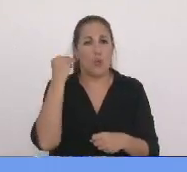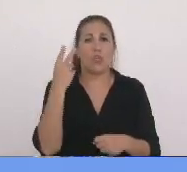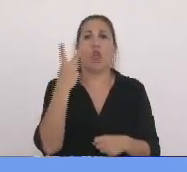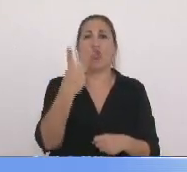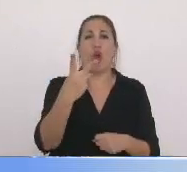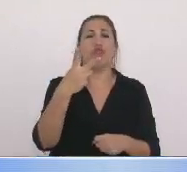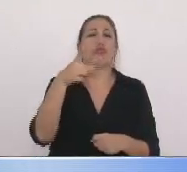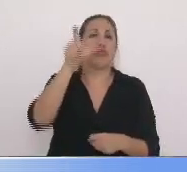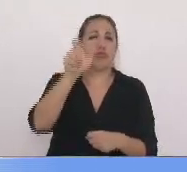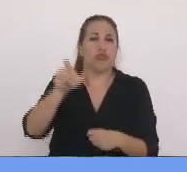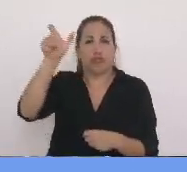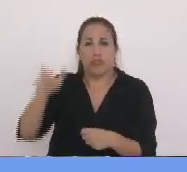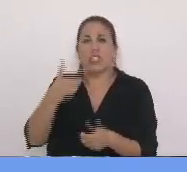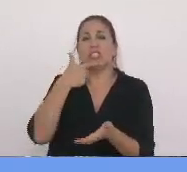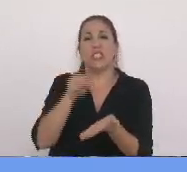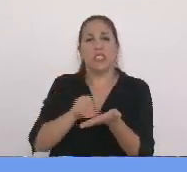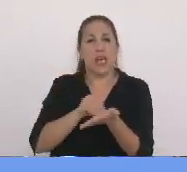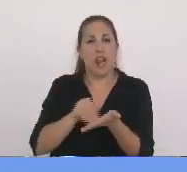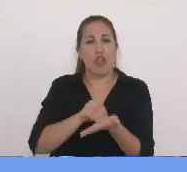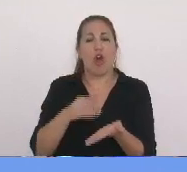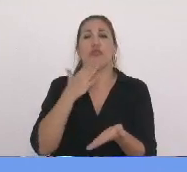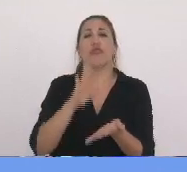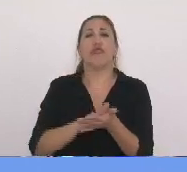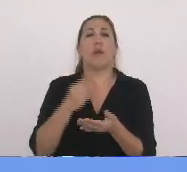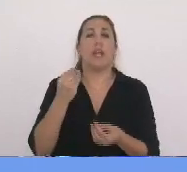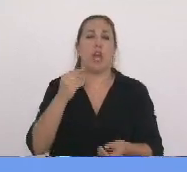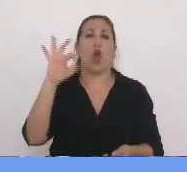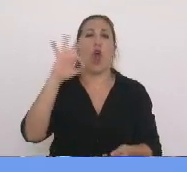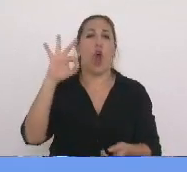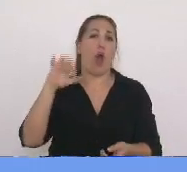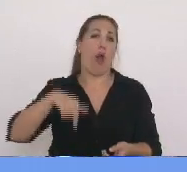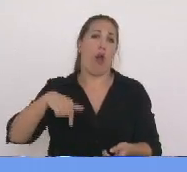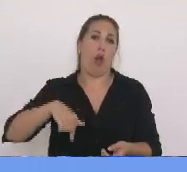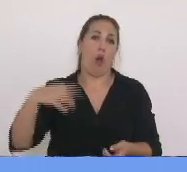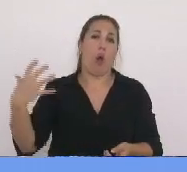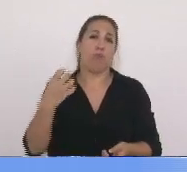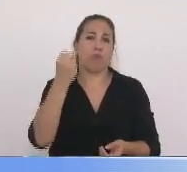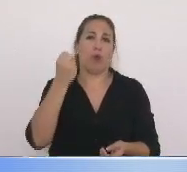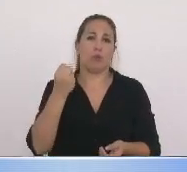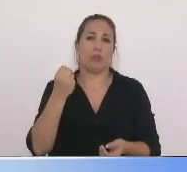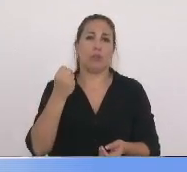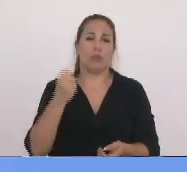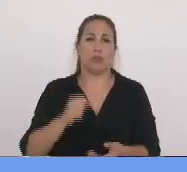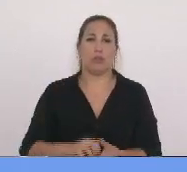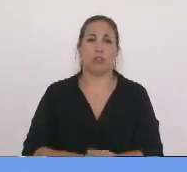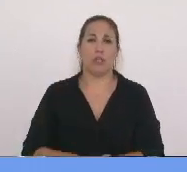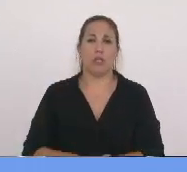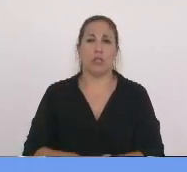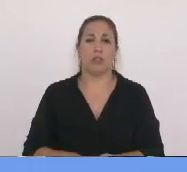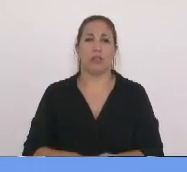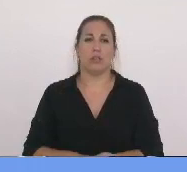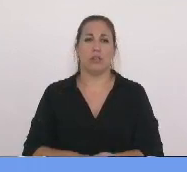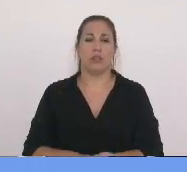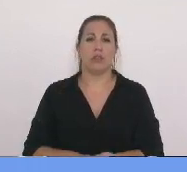en esto de la oportunidad que tenemos hoy ante el tratamiento de este proyecto a escasos